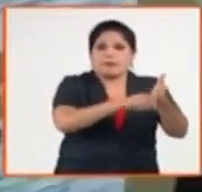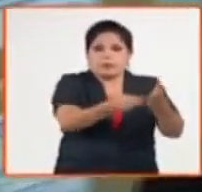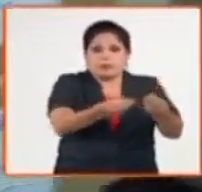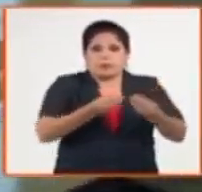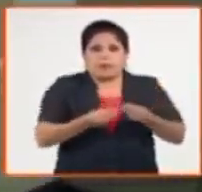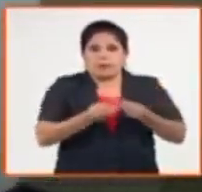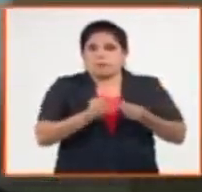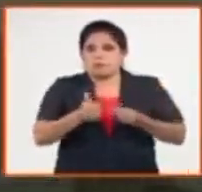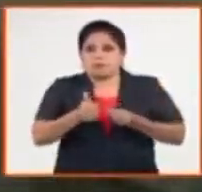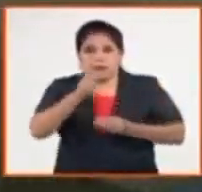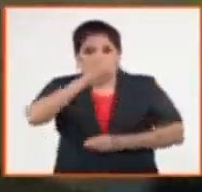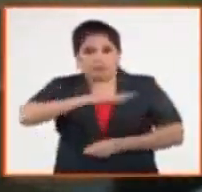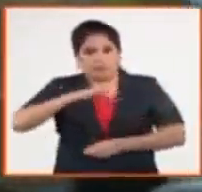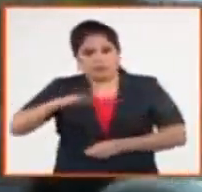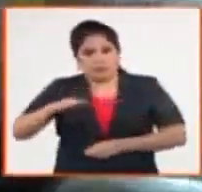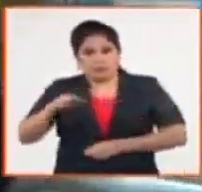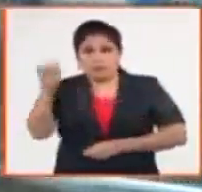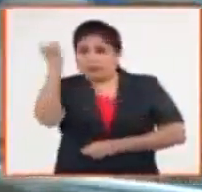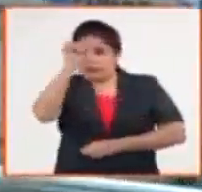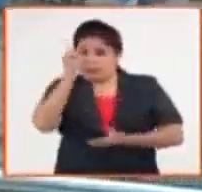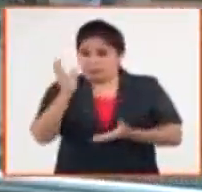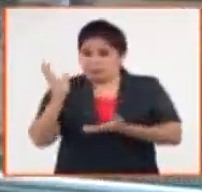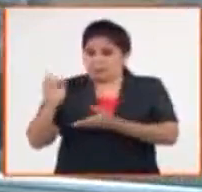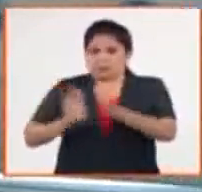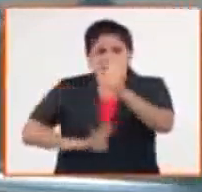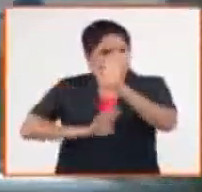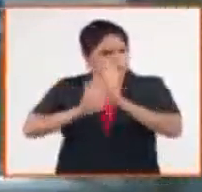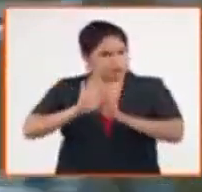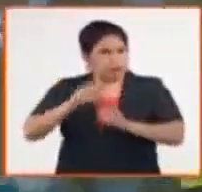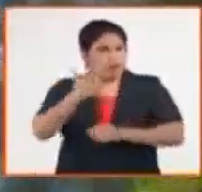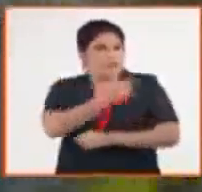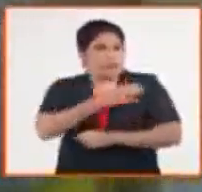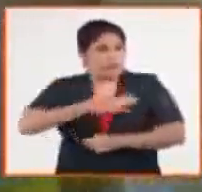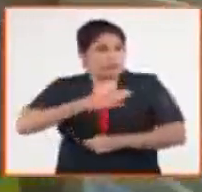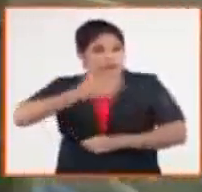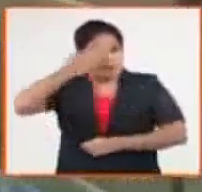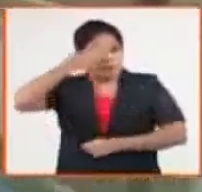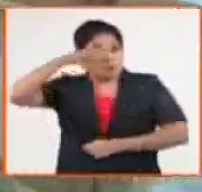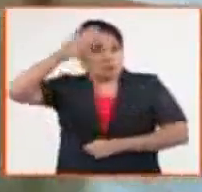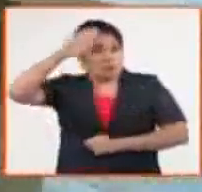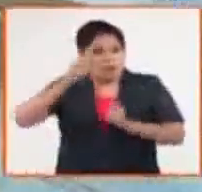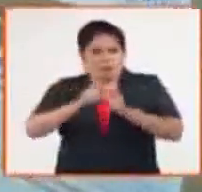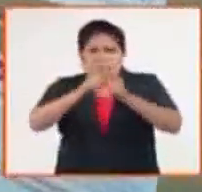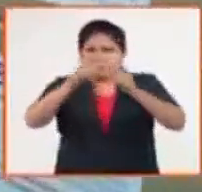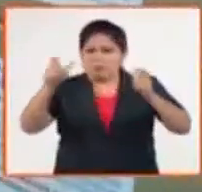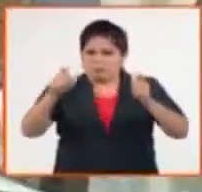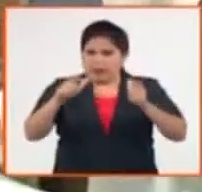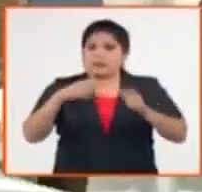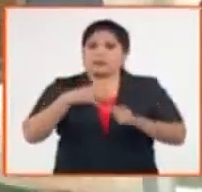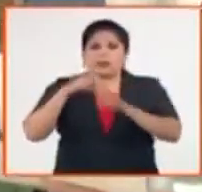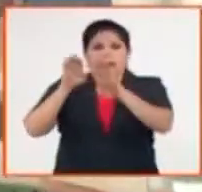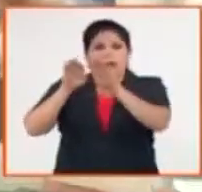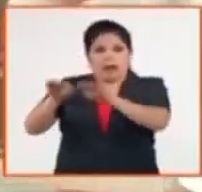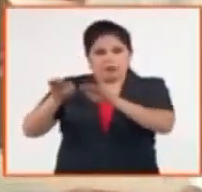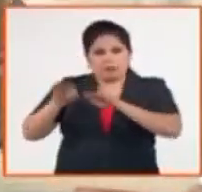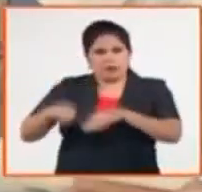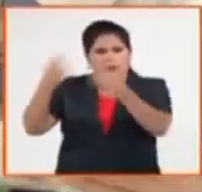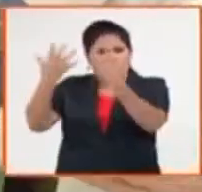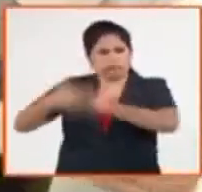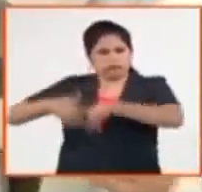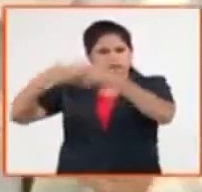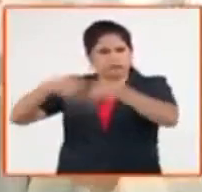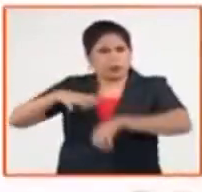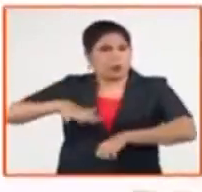pediátrica. Estas imágenes demuestran que el desarrollo de vacunas propias aumenta la disponibilidad para un mayor alcance de